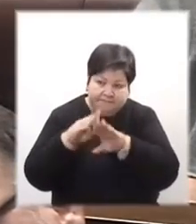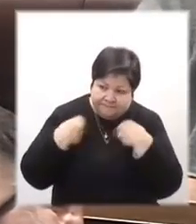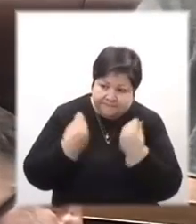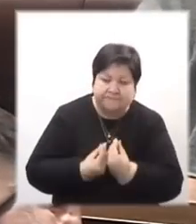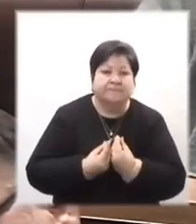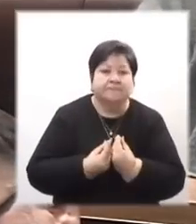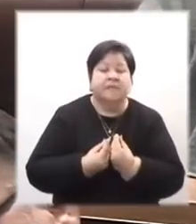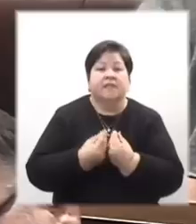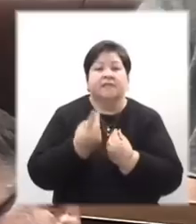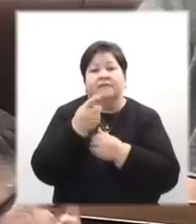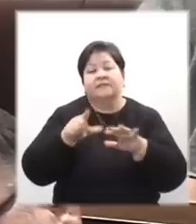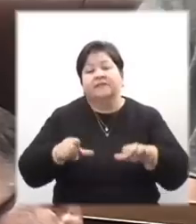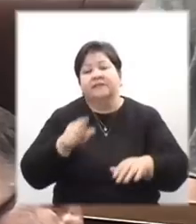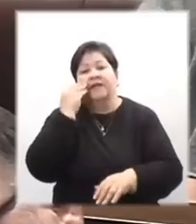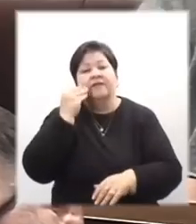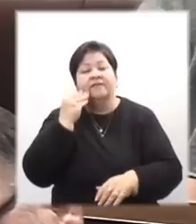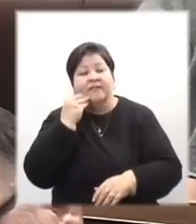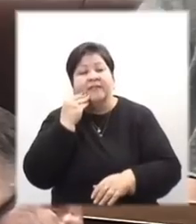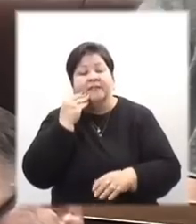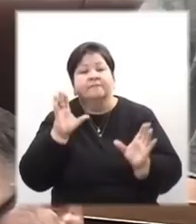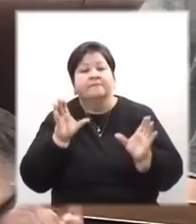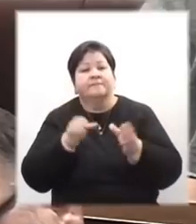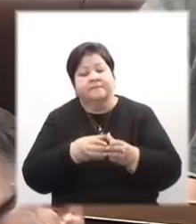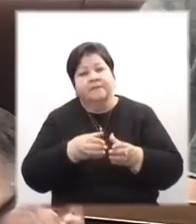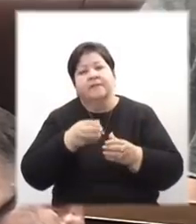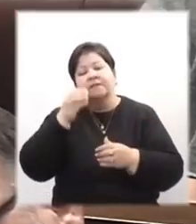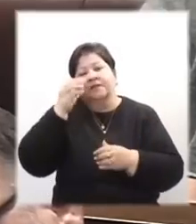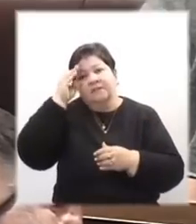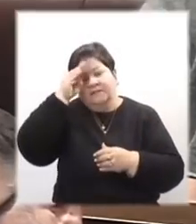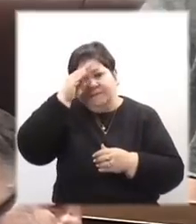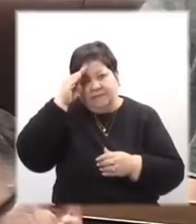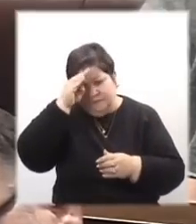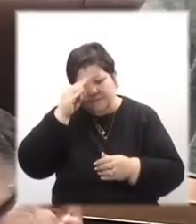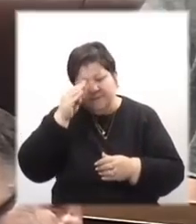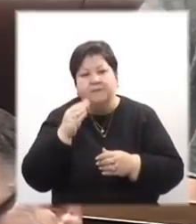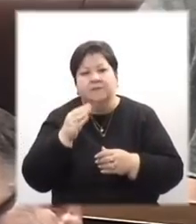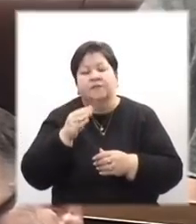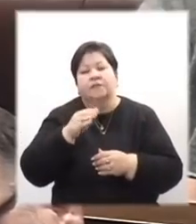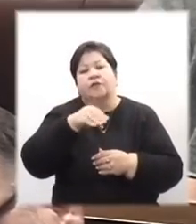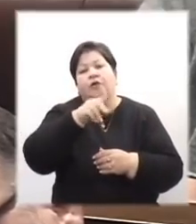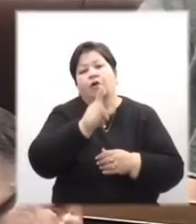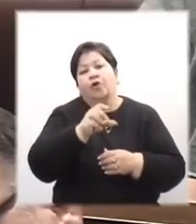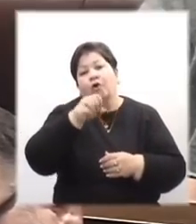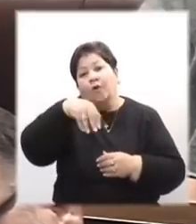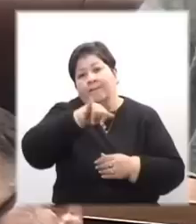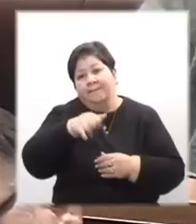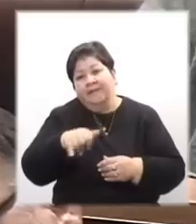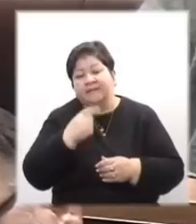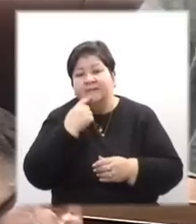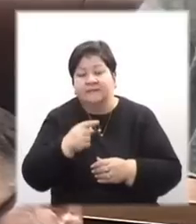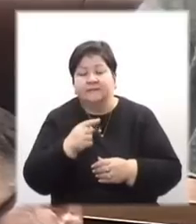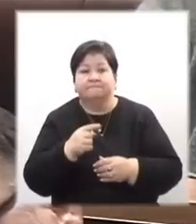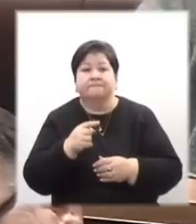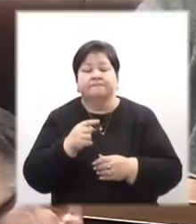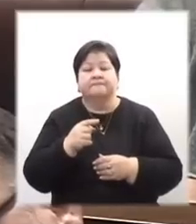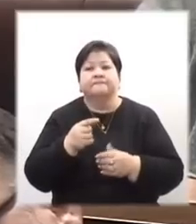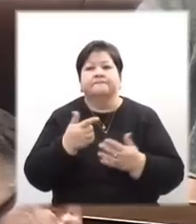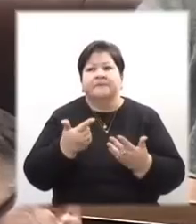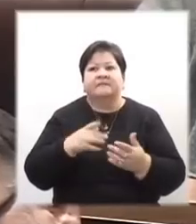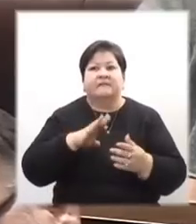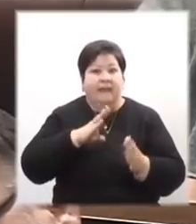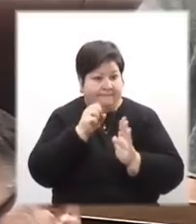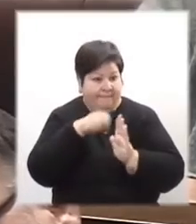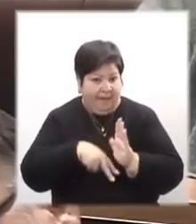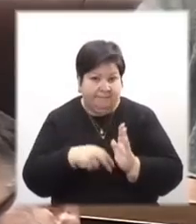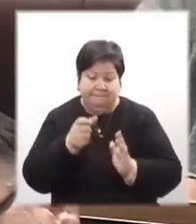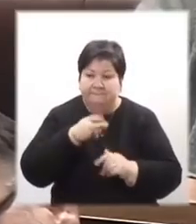27 de abril, el asesor de Cabildo Abierto en materia de seguridad, el comisario mayor retirado Jorge Gómez, dijo en Radio Sarandí: si existe un plan del Ministerio del